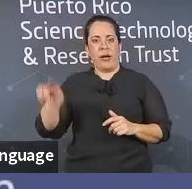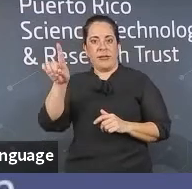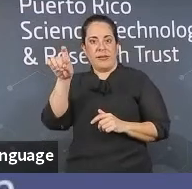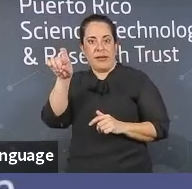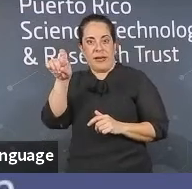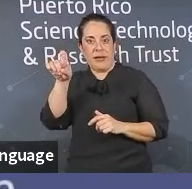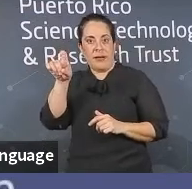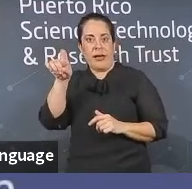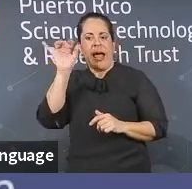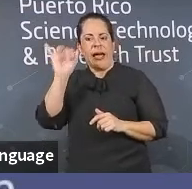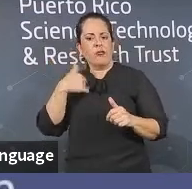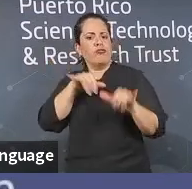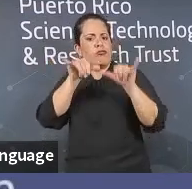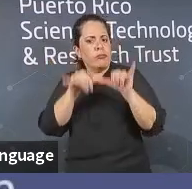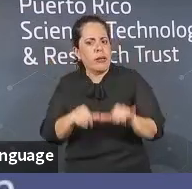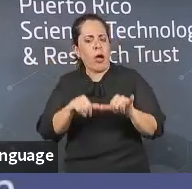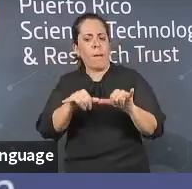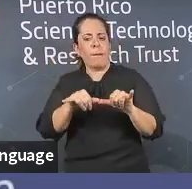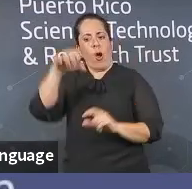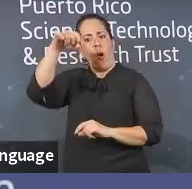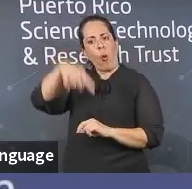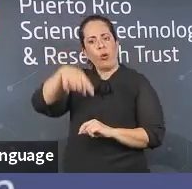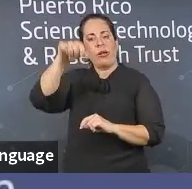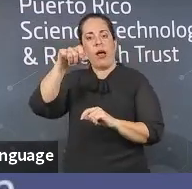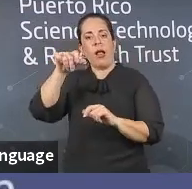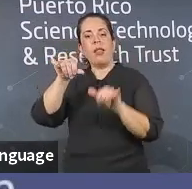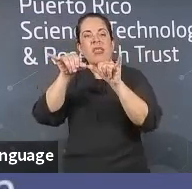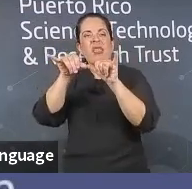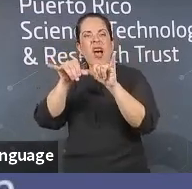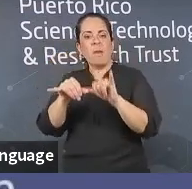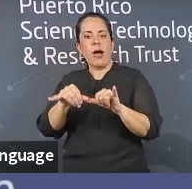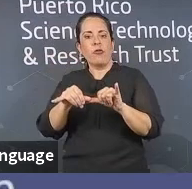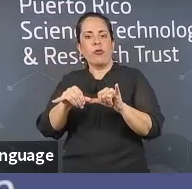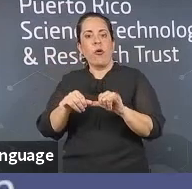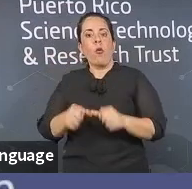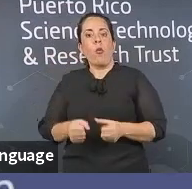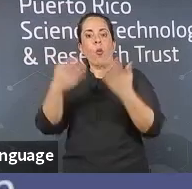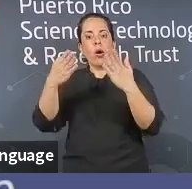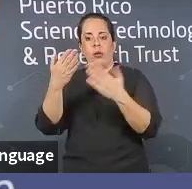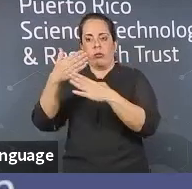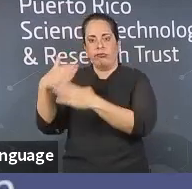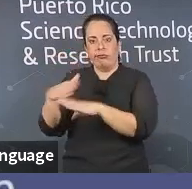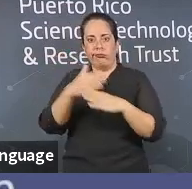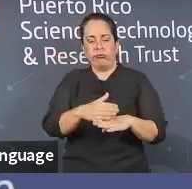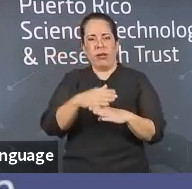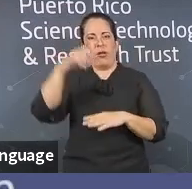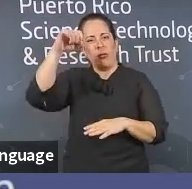Entonces, lo que medimos en estas gotas es el tamaño de cuántas divisiones de esta gota pasó